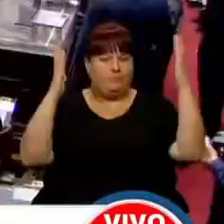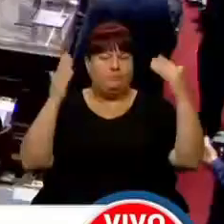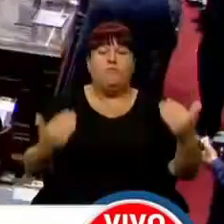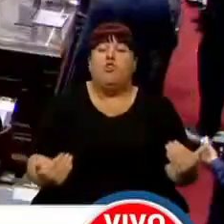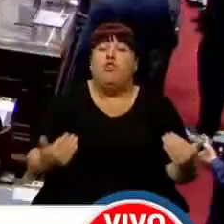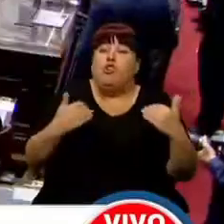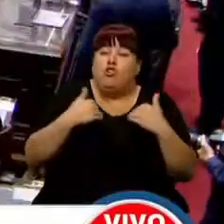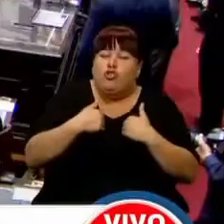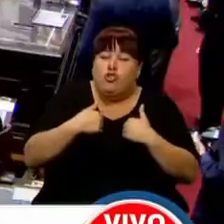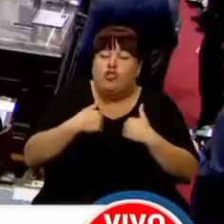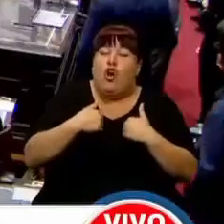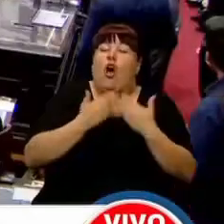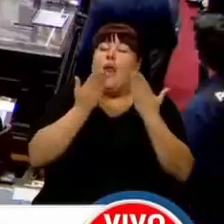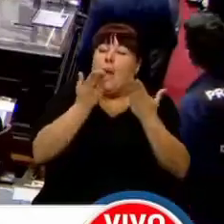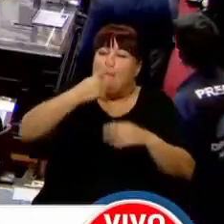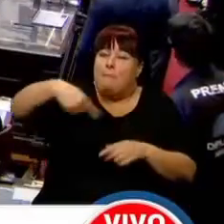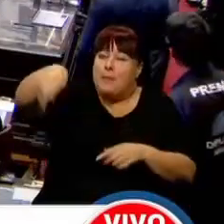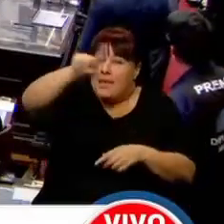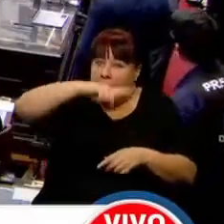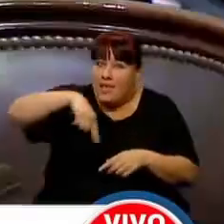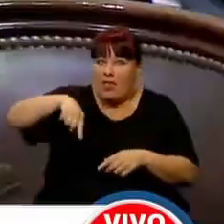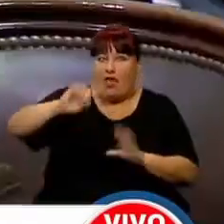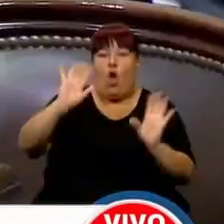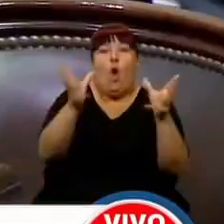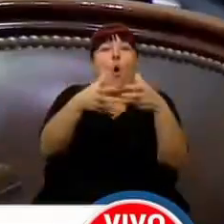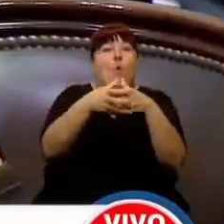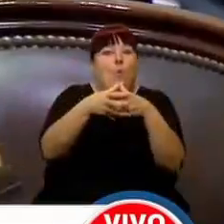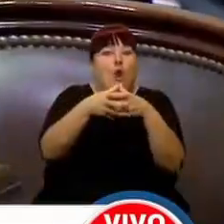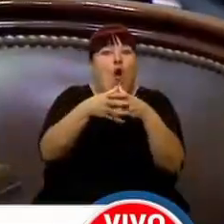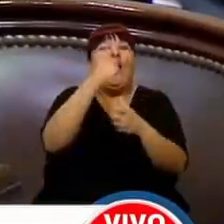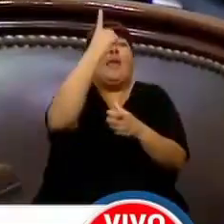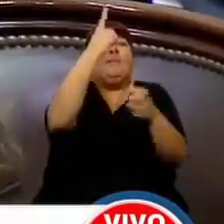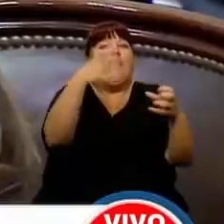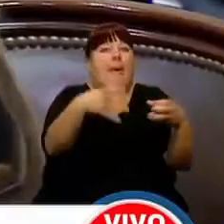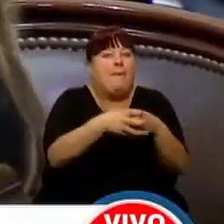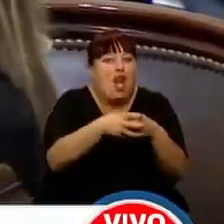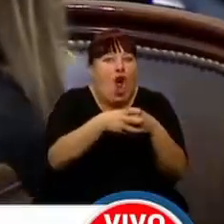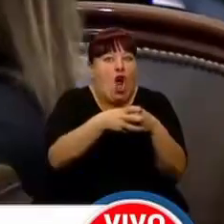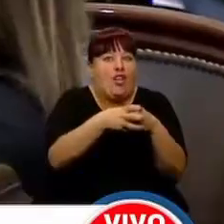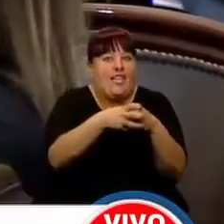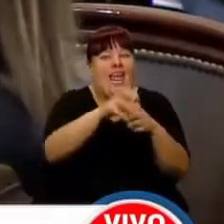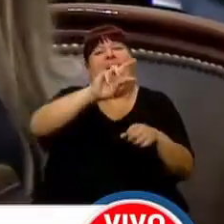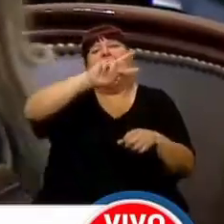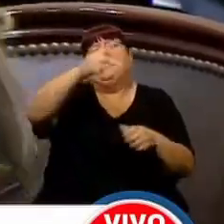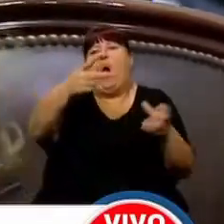Yo los llamo al bloque de la primera minoría,